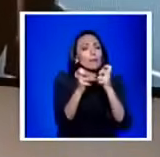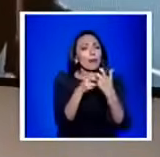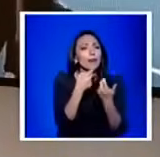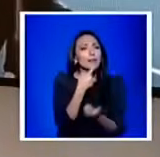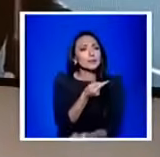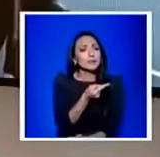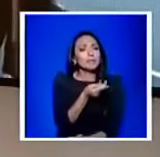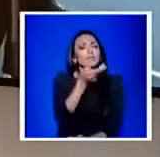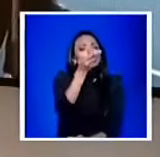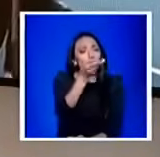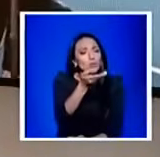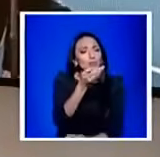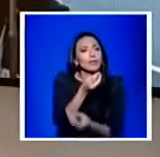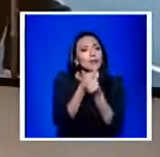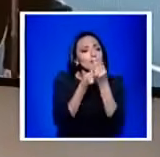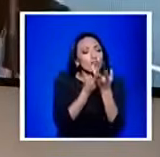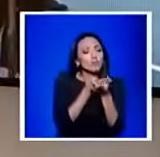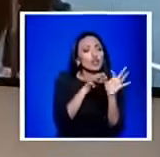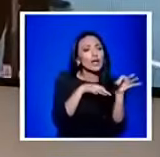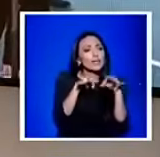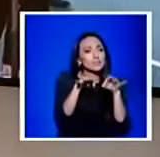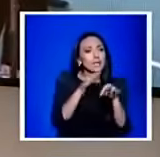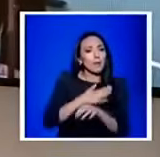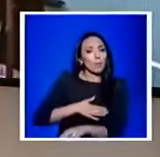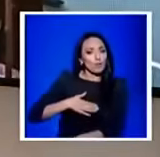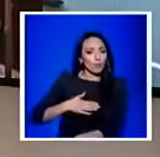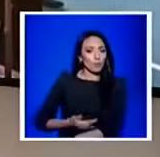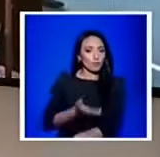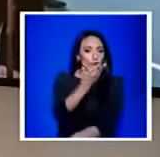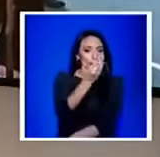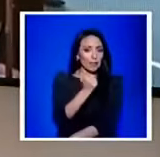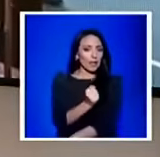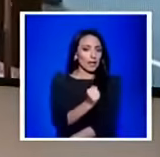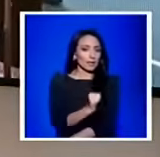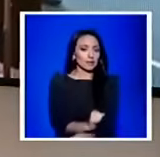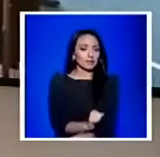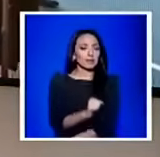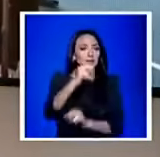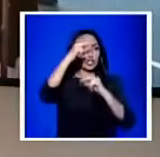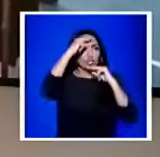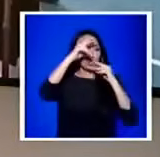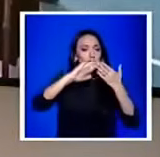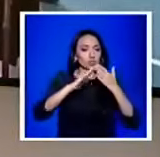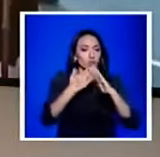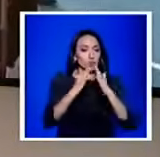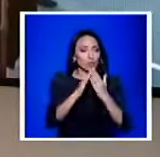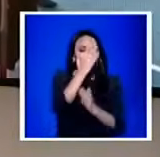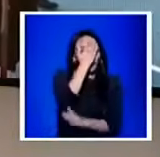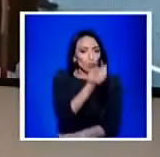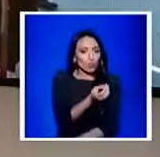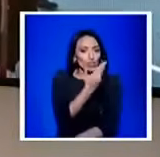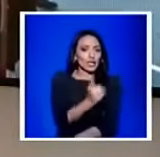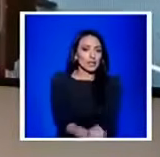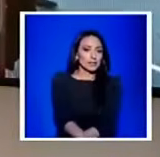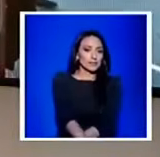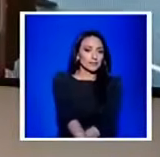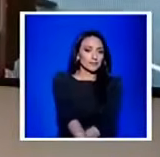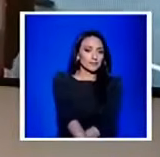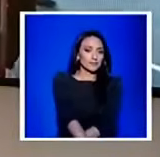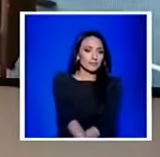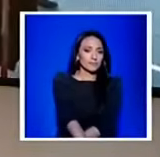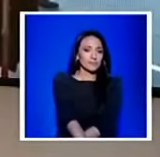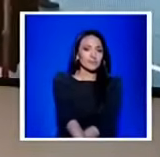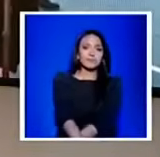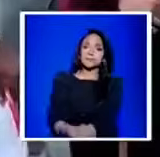el pedido que ustedes tienen para las autoridades? Está en vivo y en directo en Televistazo en la comunidad. Muy buenos días. Muy buenos